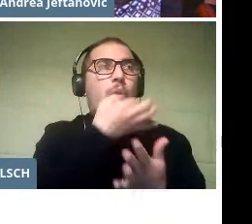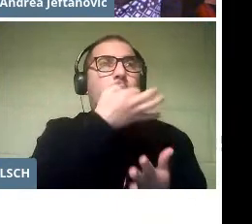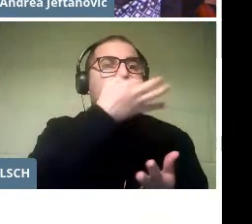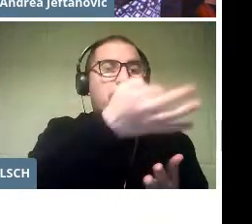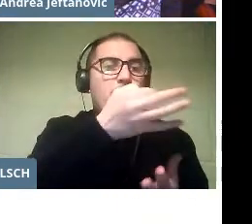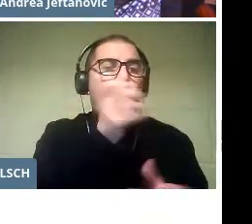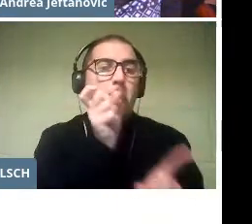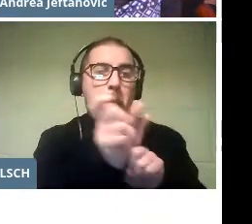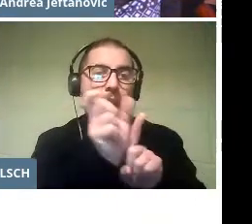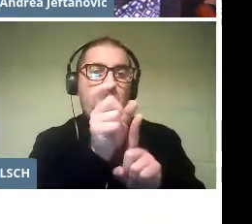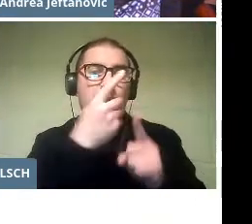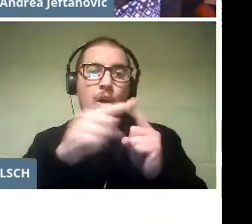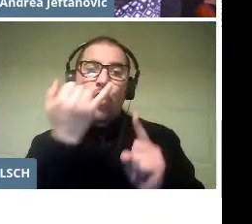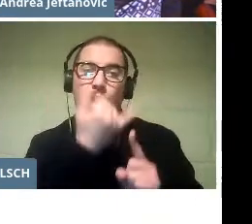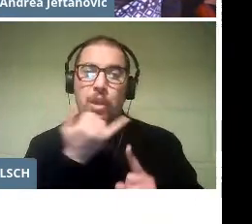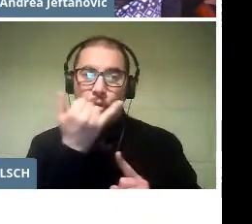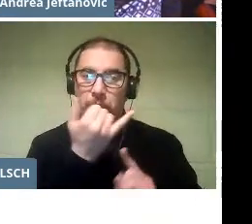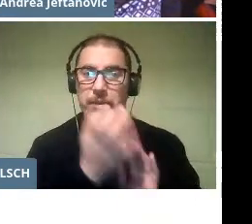en otros idiomas.